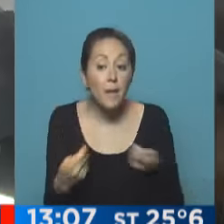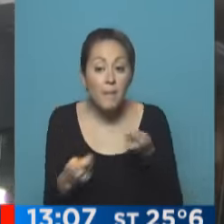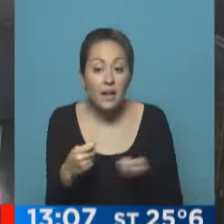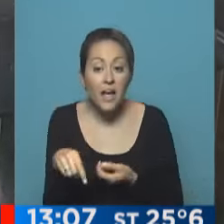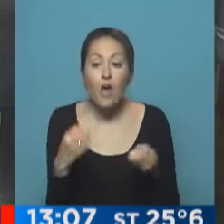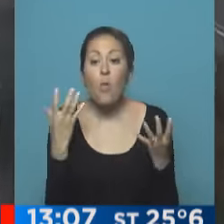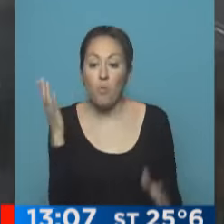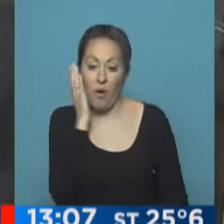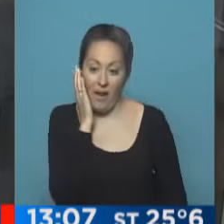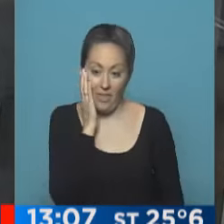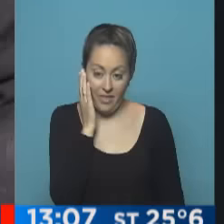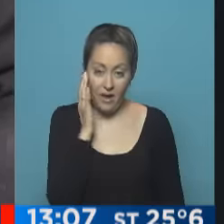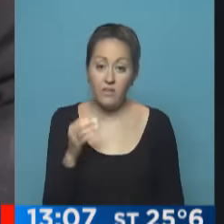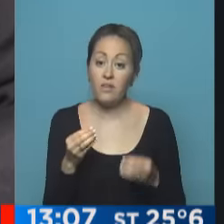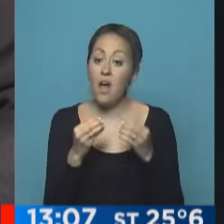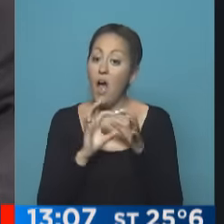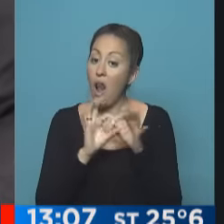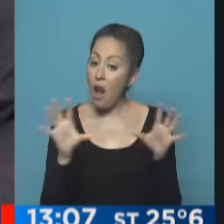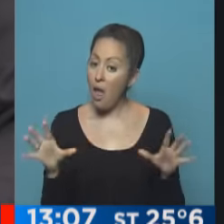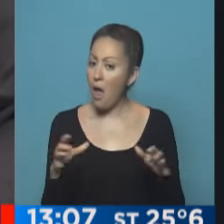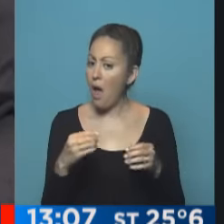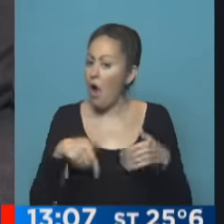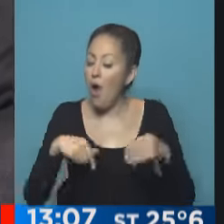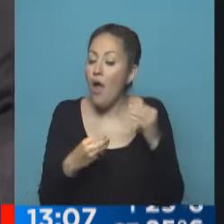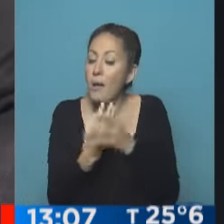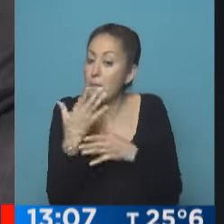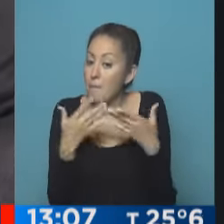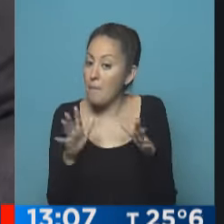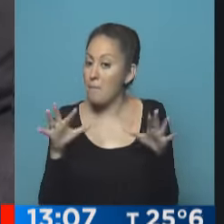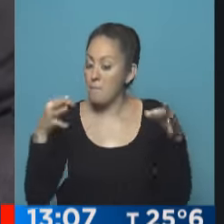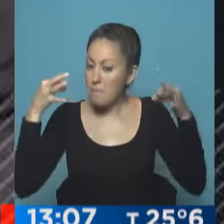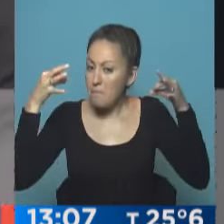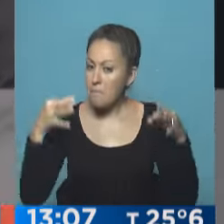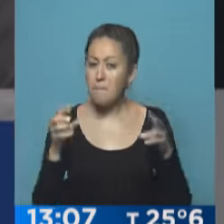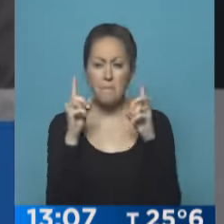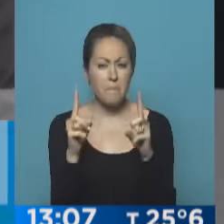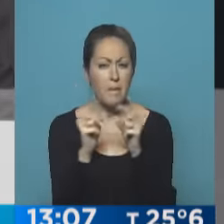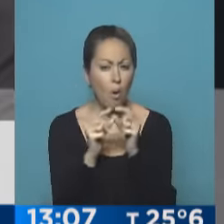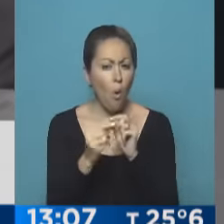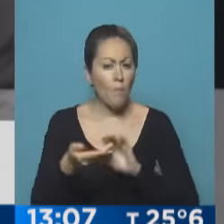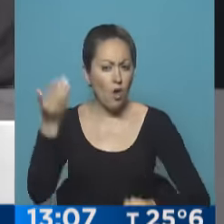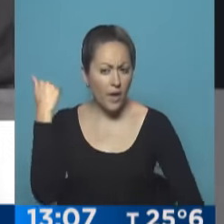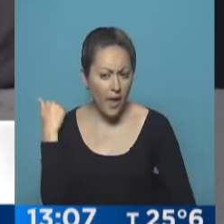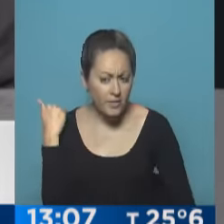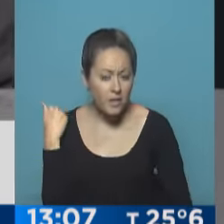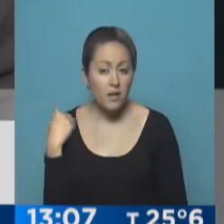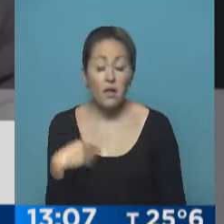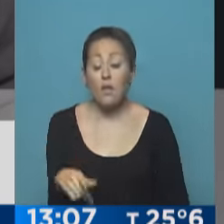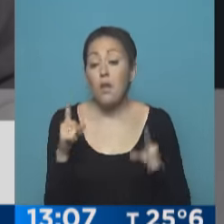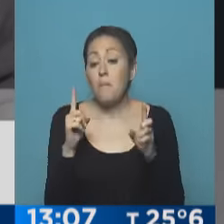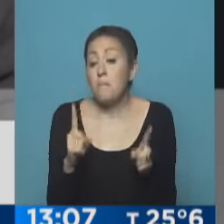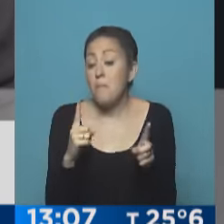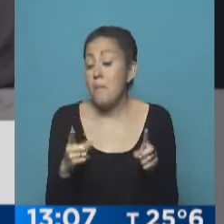tardes qué tal Buenas tardes abrió muy estable en realidad con las mismas cotizaciones del día de ayer pero también con la misma